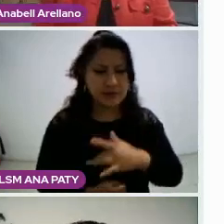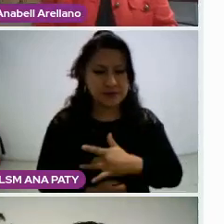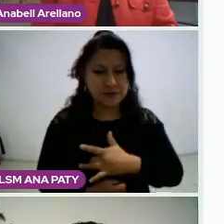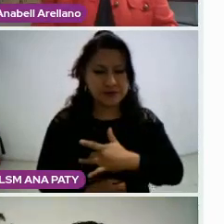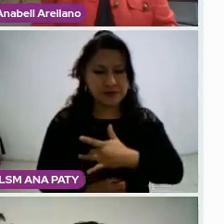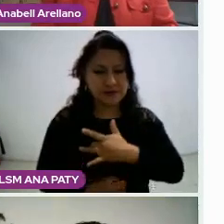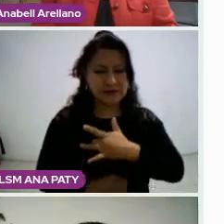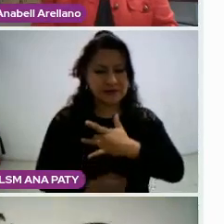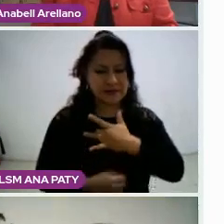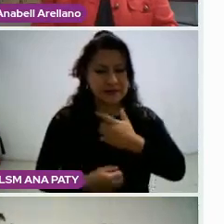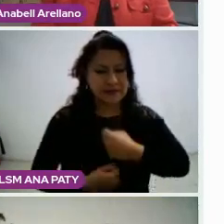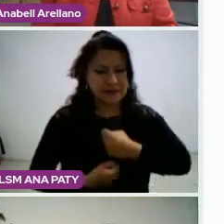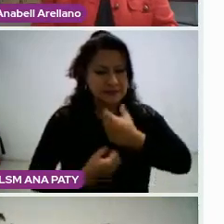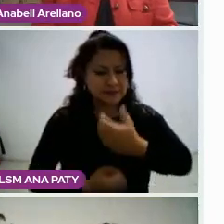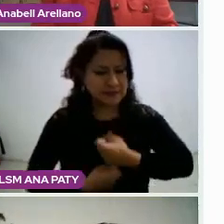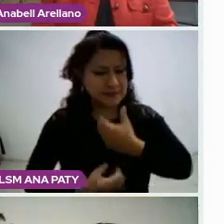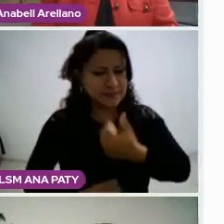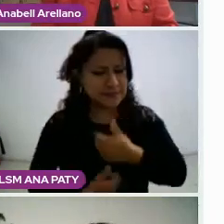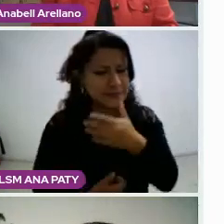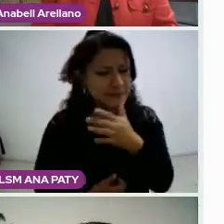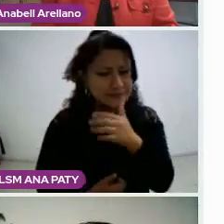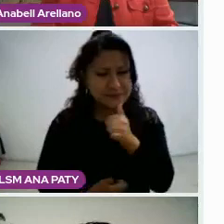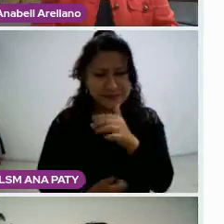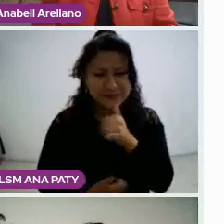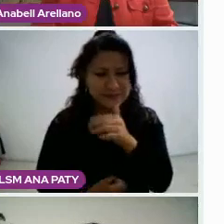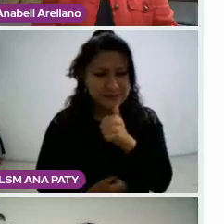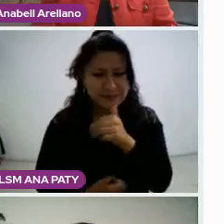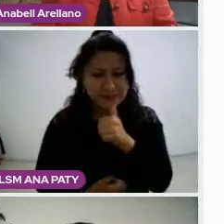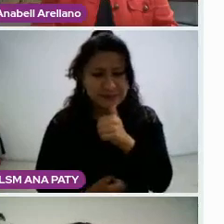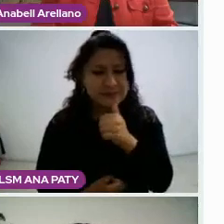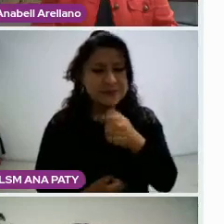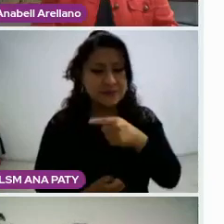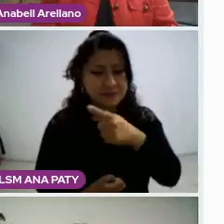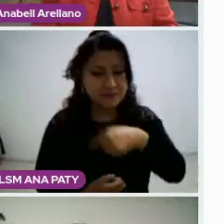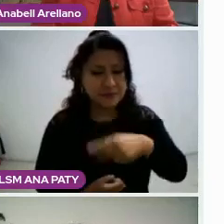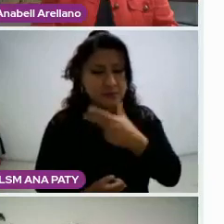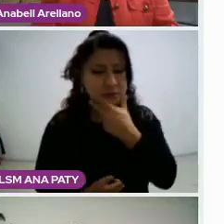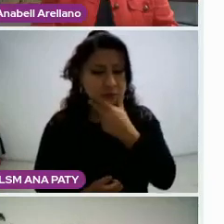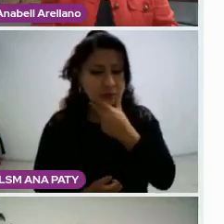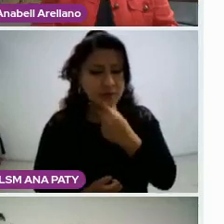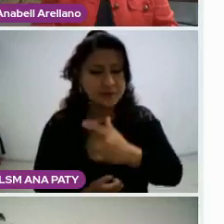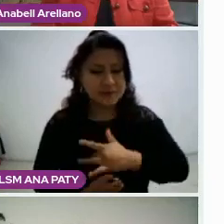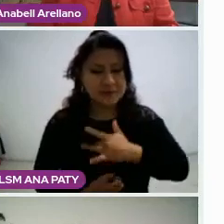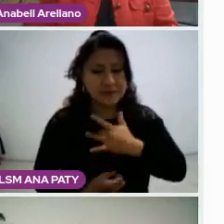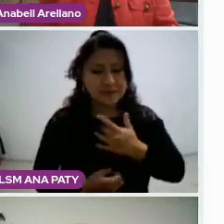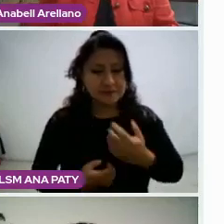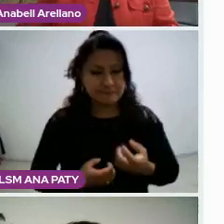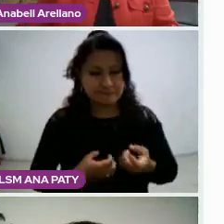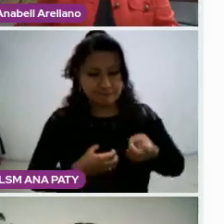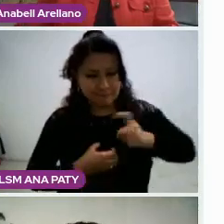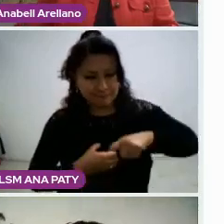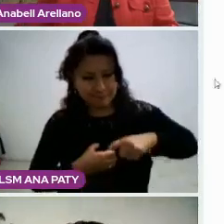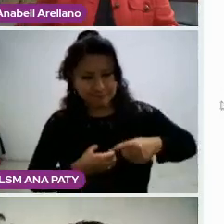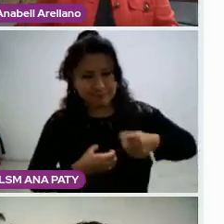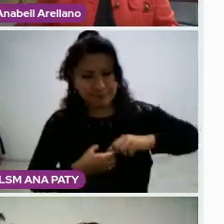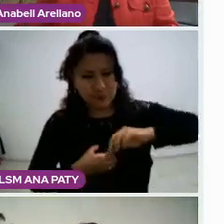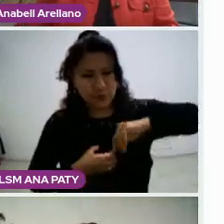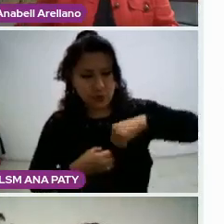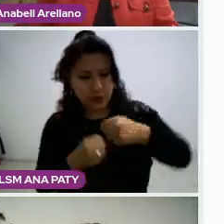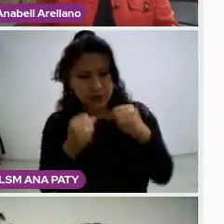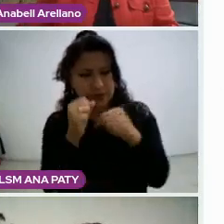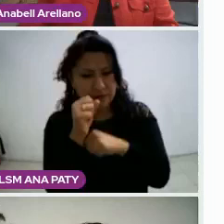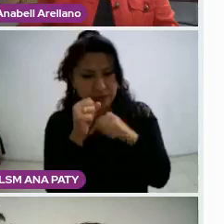cierta manera, y entonces todo lo empiezan a guardar, todo lo empiezan a guardar, todo lo empiezan a guardar, y esto puede provocar en